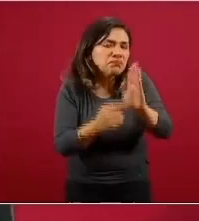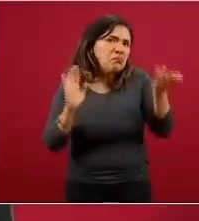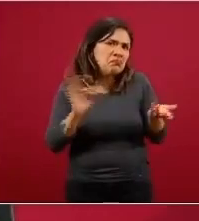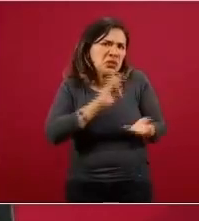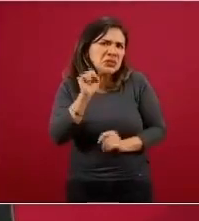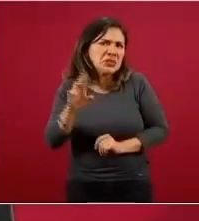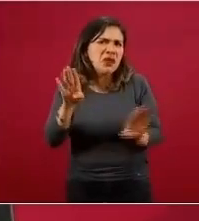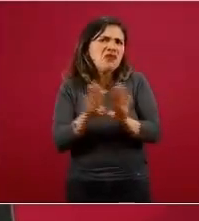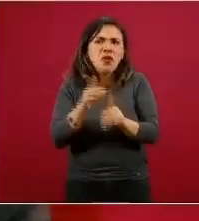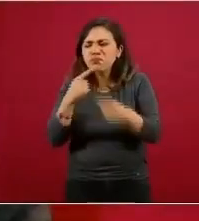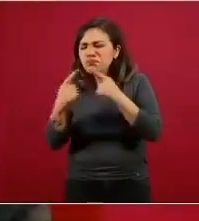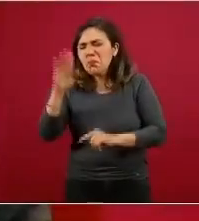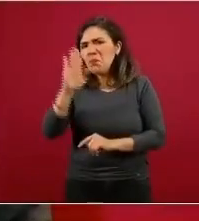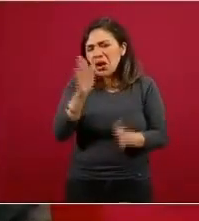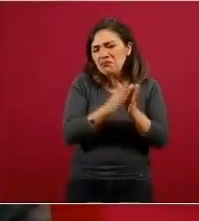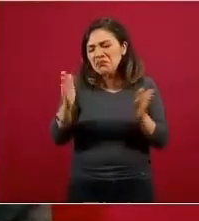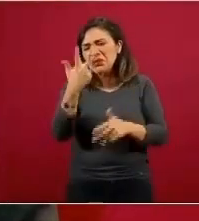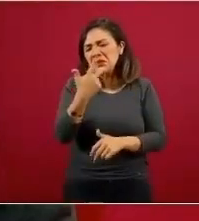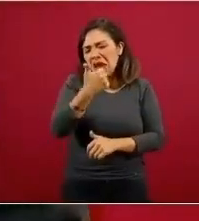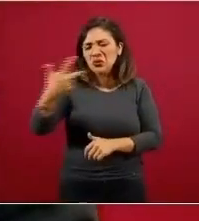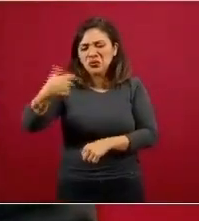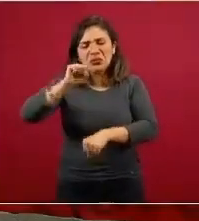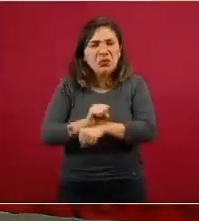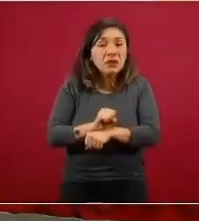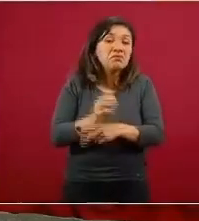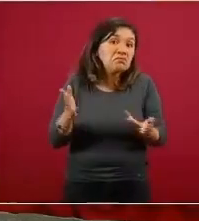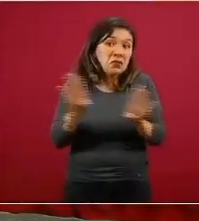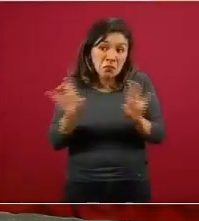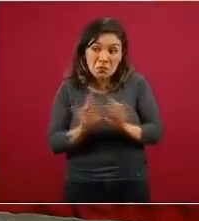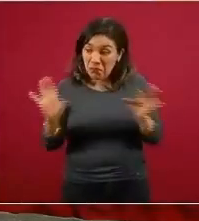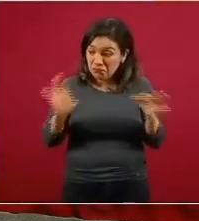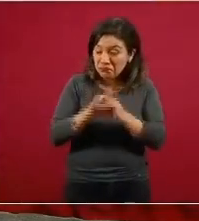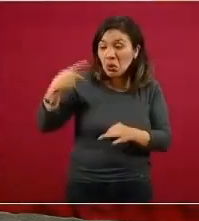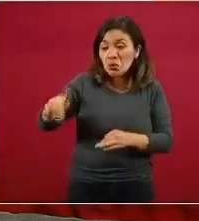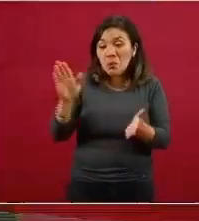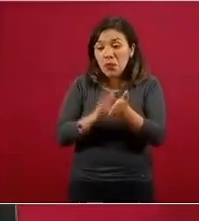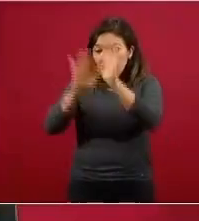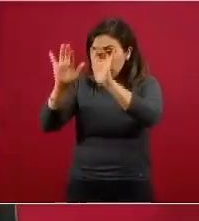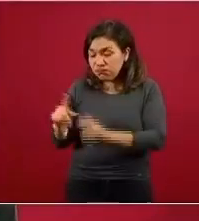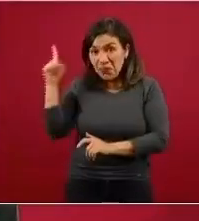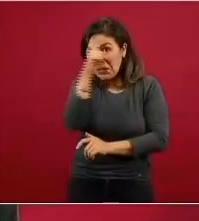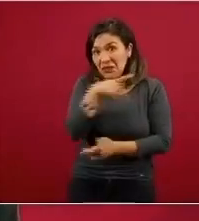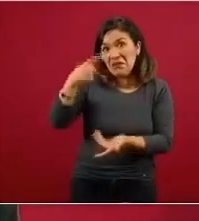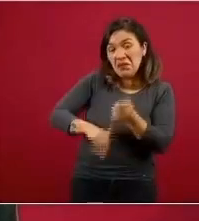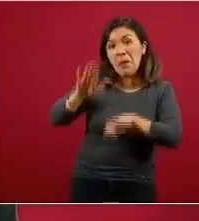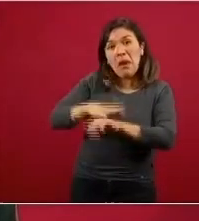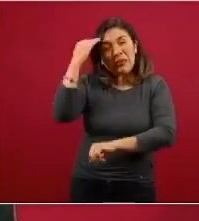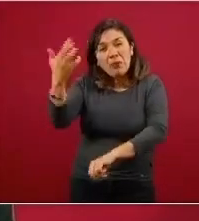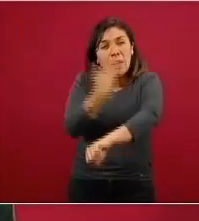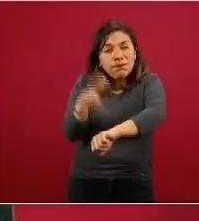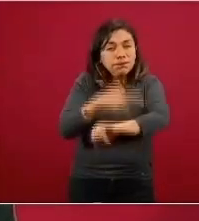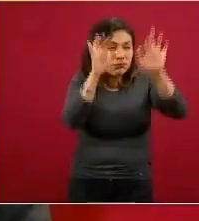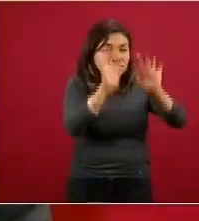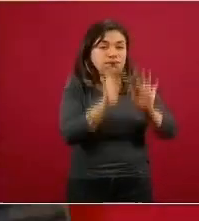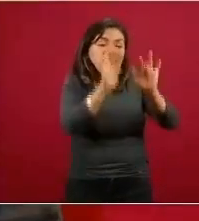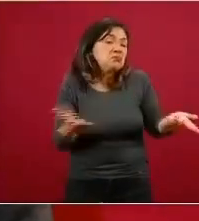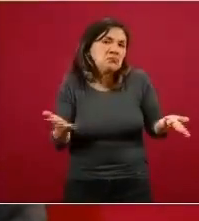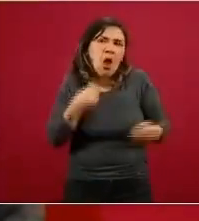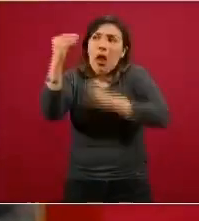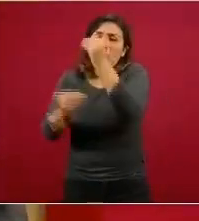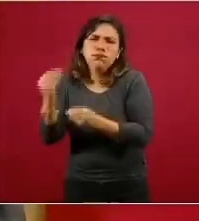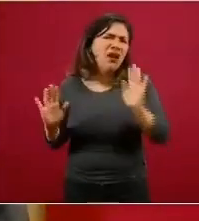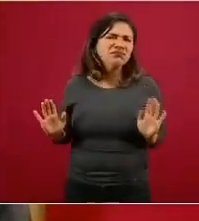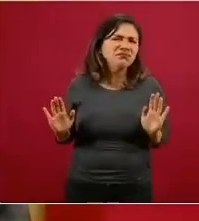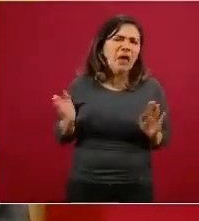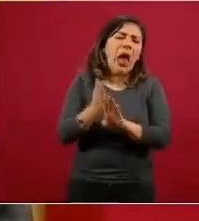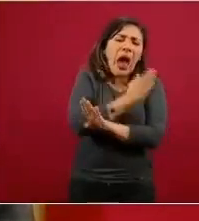cuando las predicciones apuntan a 6 u 8 semanas. No sé si es que la complejidad del documento les llevó mucho tiempo. No les reclamamos,